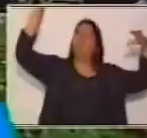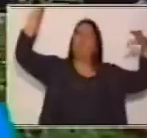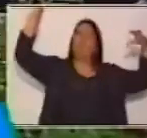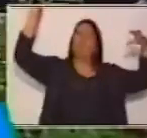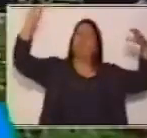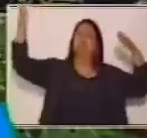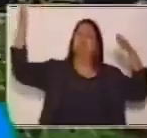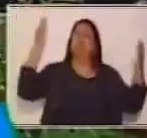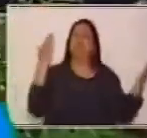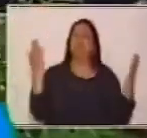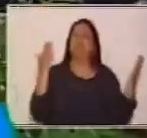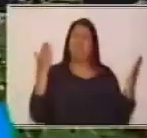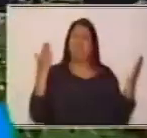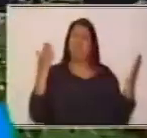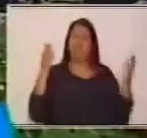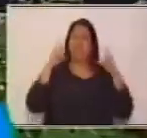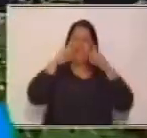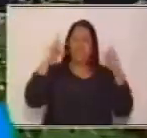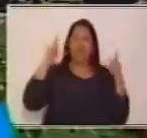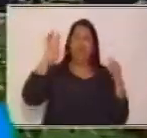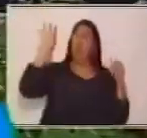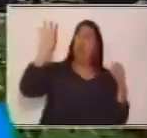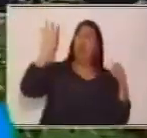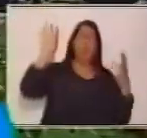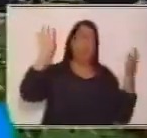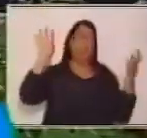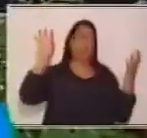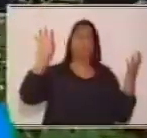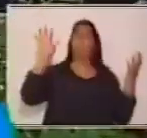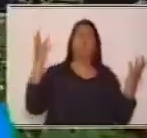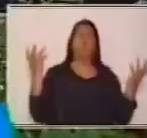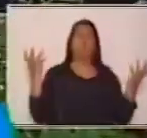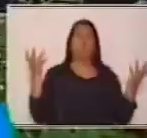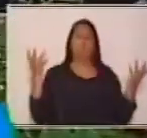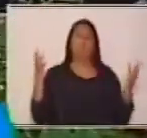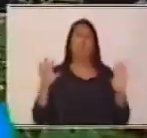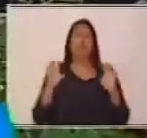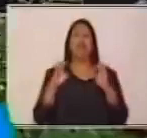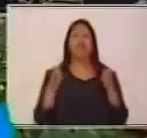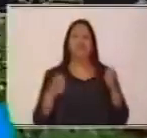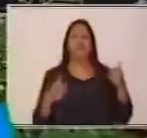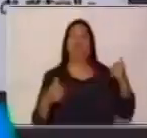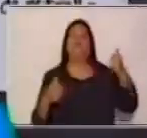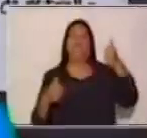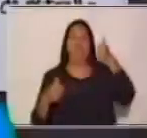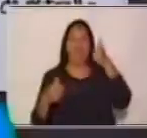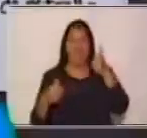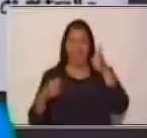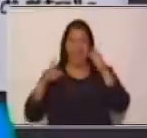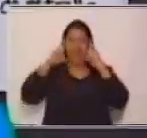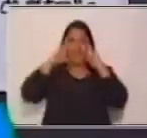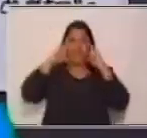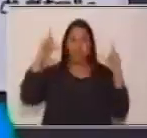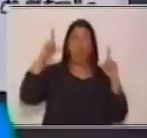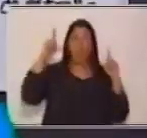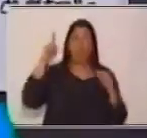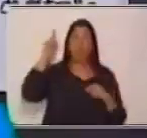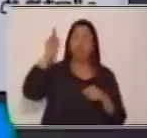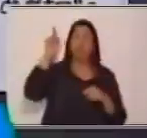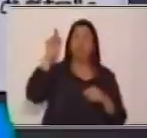Entonces diremos que A, que es el sol, el término real del cual estamos